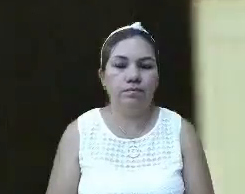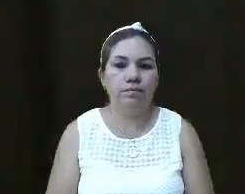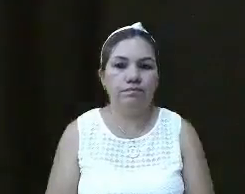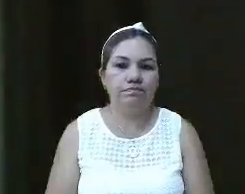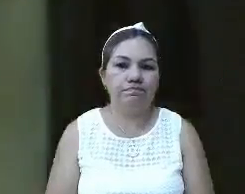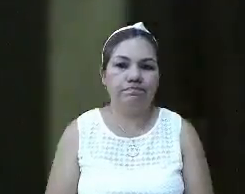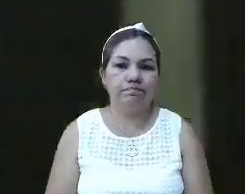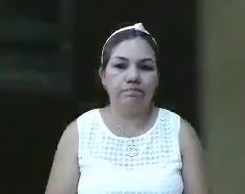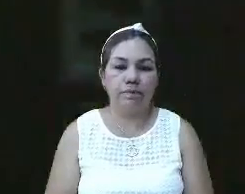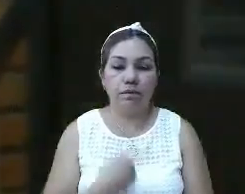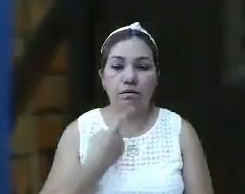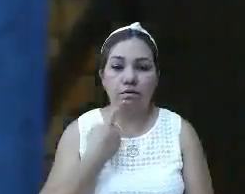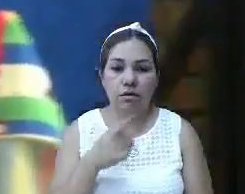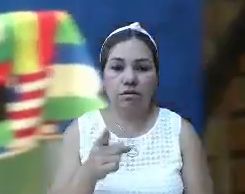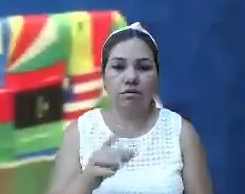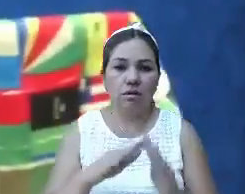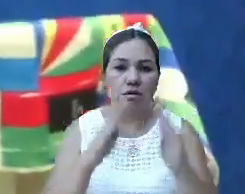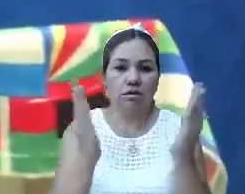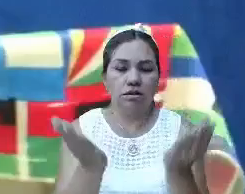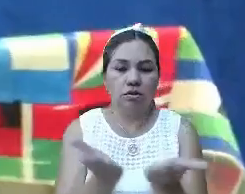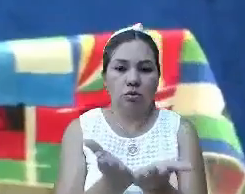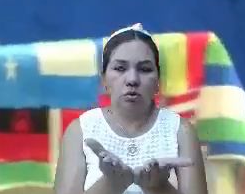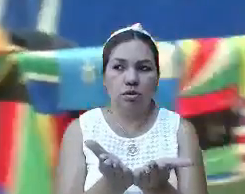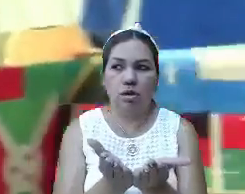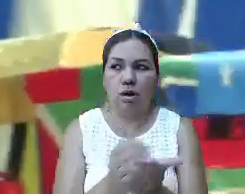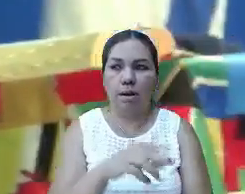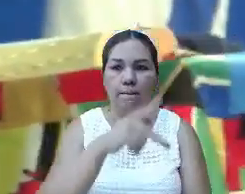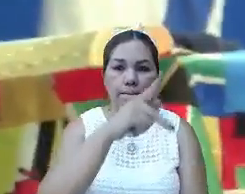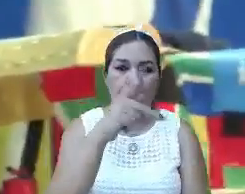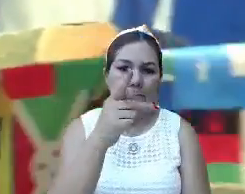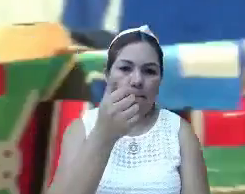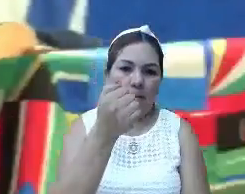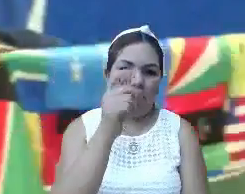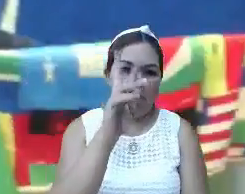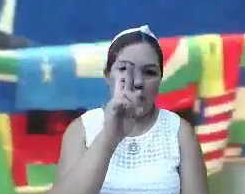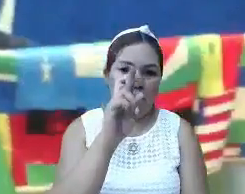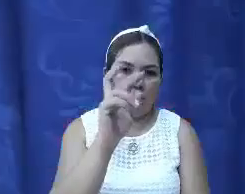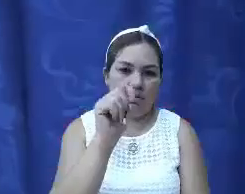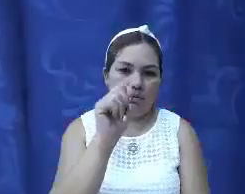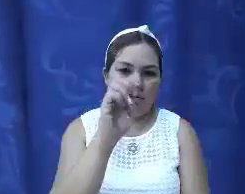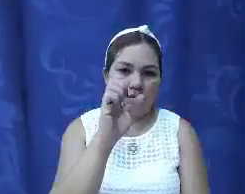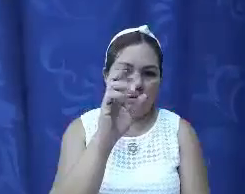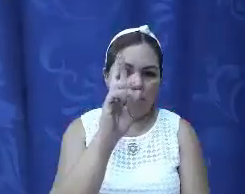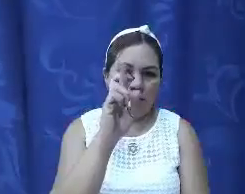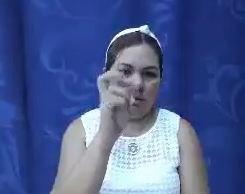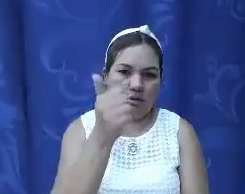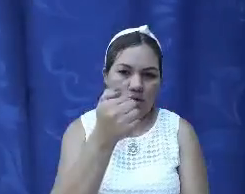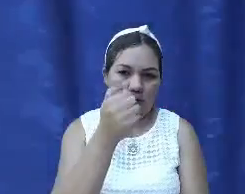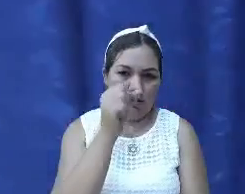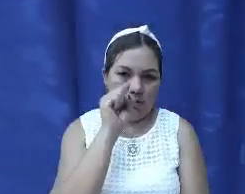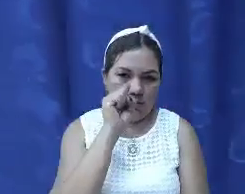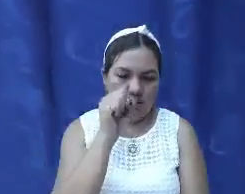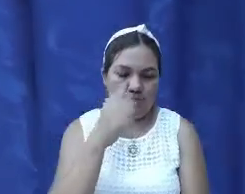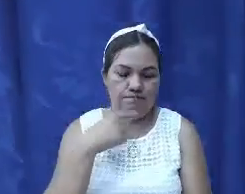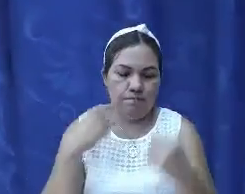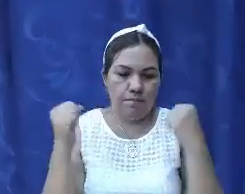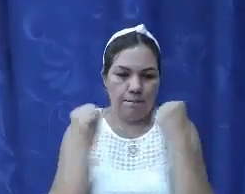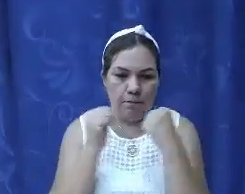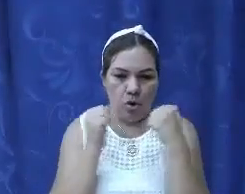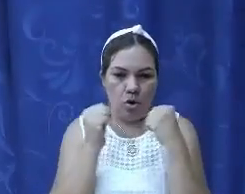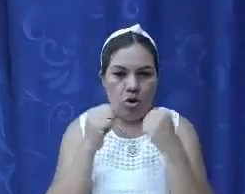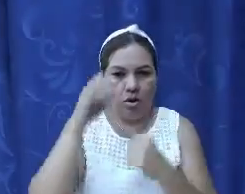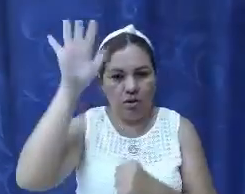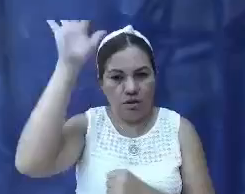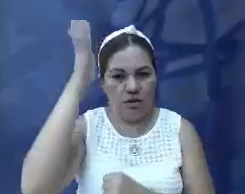Entonces, dice la escritura que las parteras tuvieron temor de Dios. Mírala a tu vecino y decirle: Dios te va a dar temor de